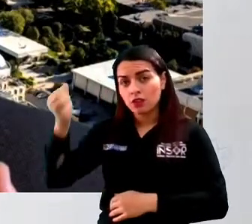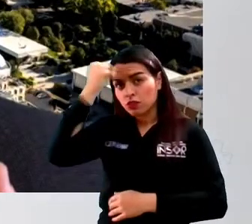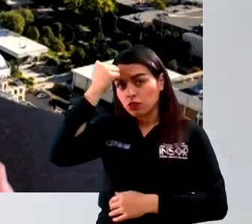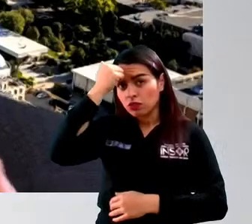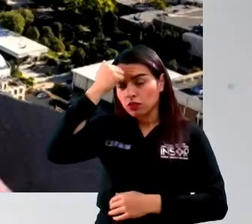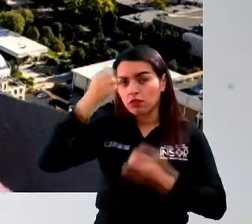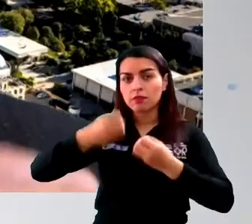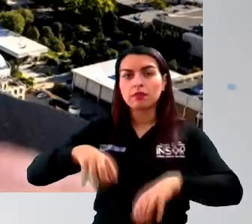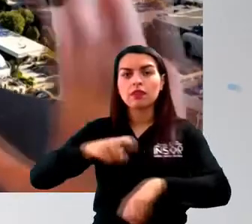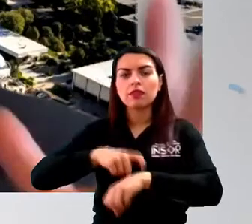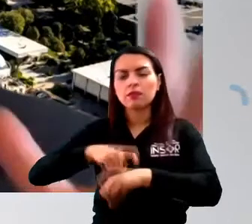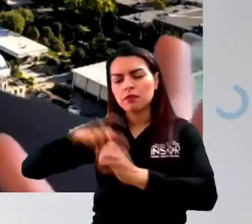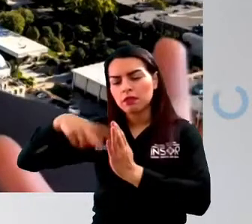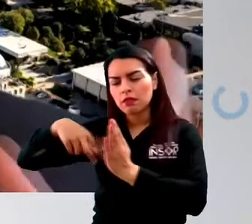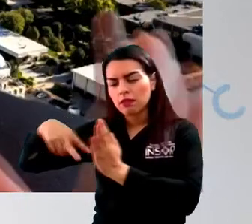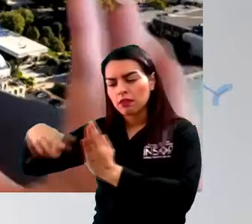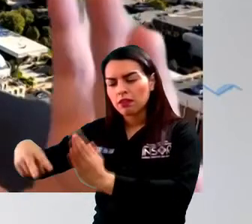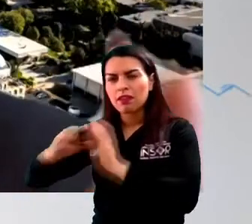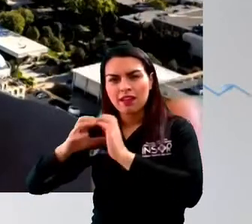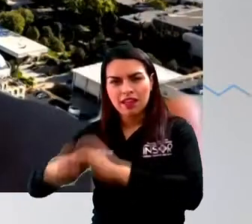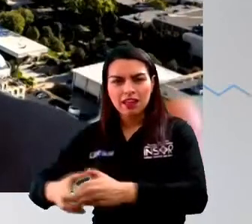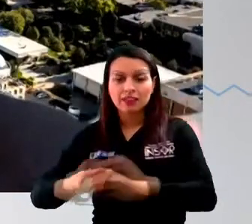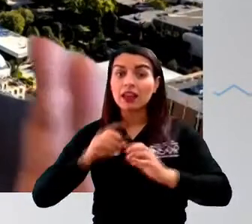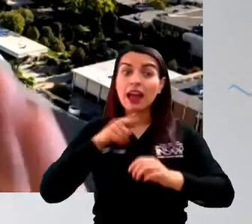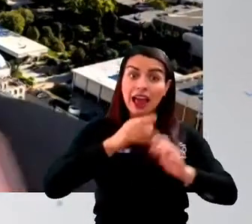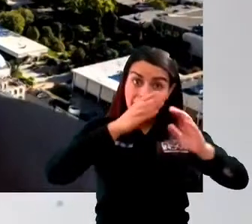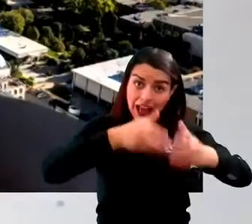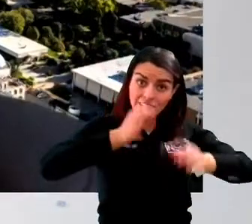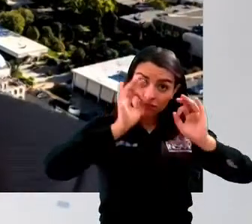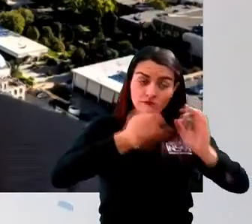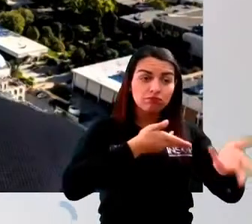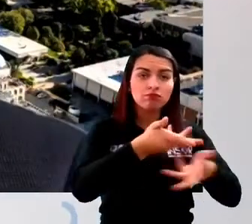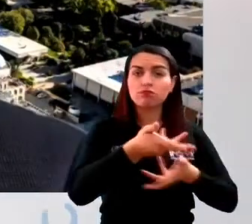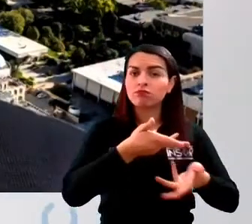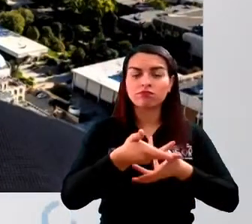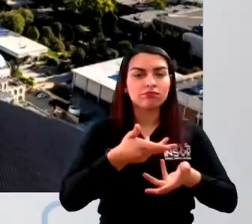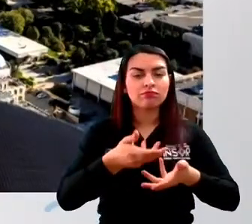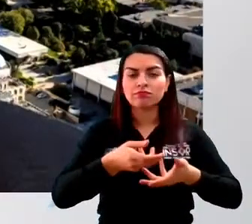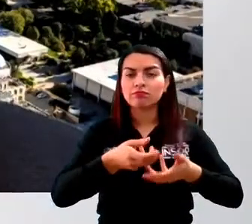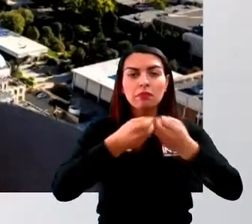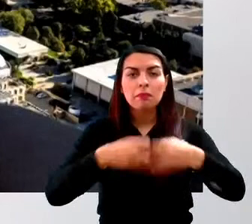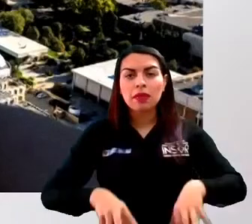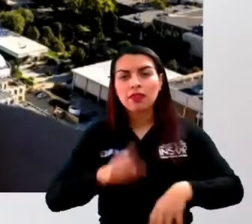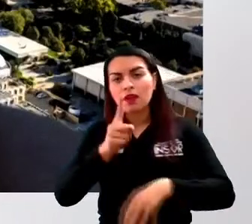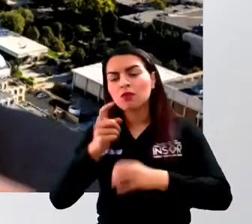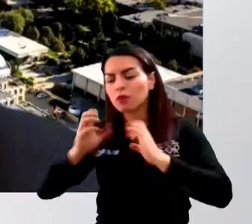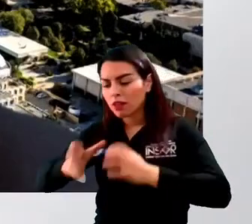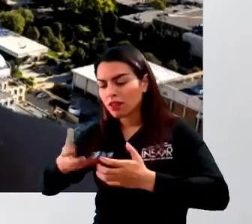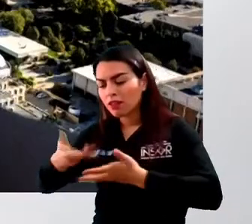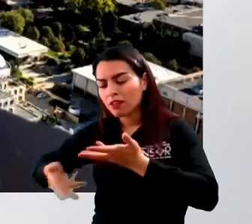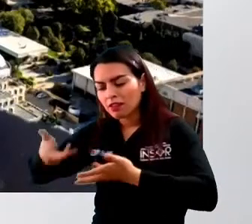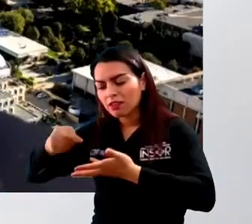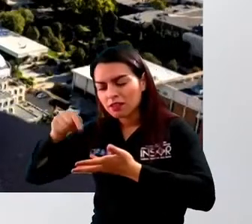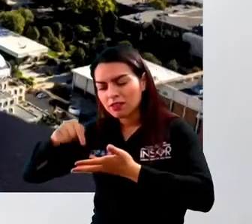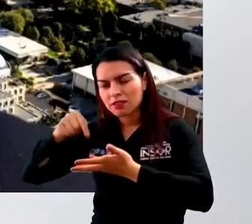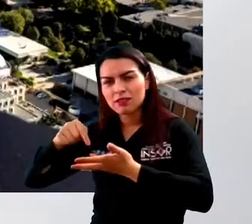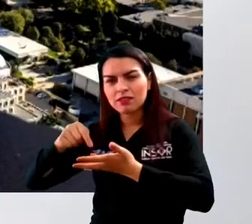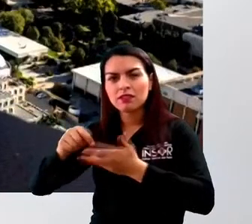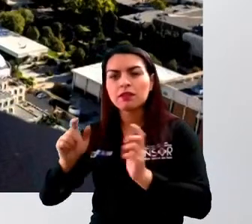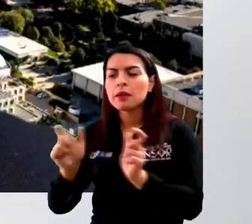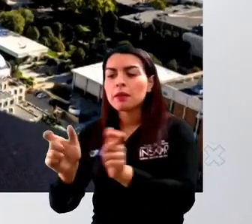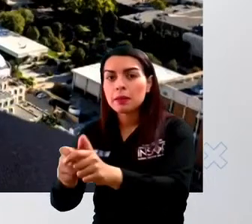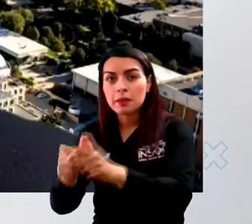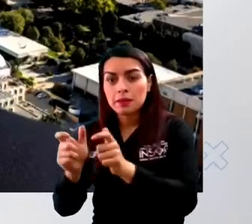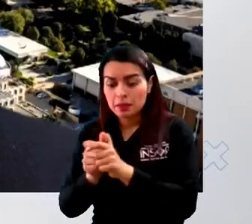vez de estar dando una clase, ellos la pasan haciendo el contacto y interactuando con los grupos pequeños en